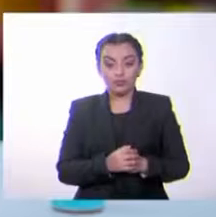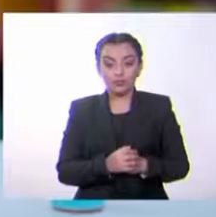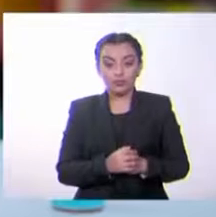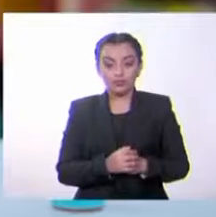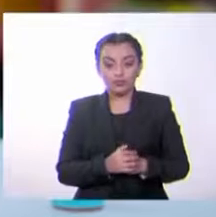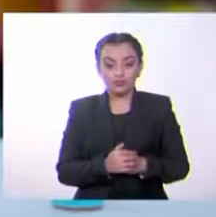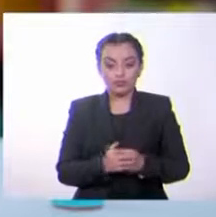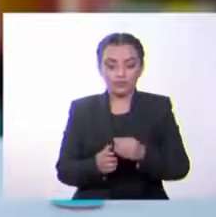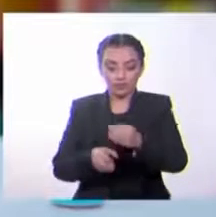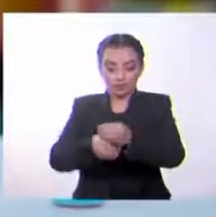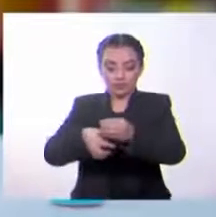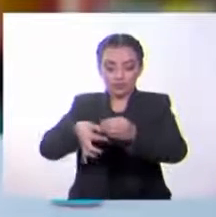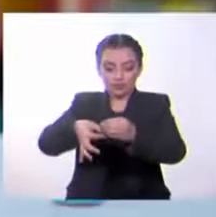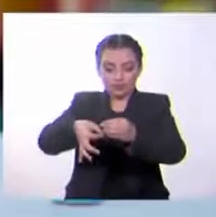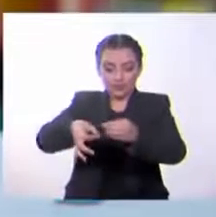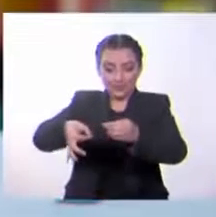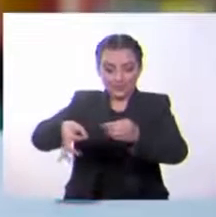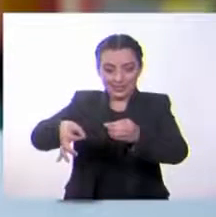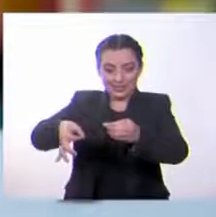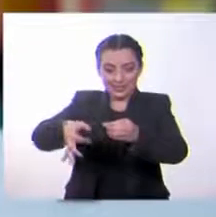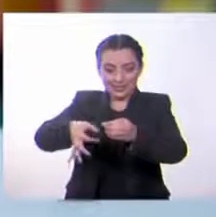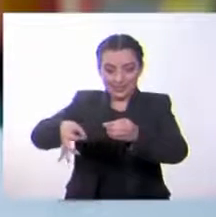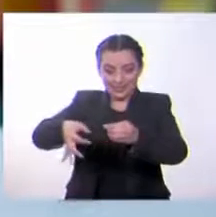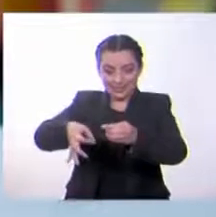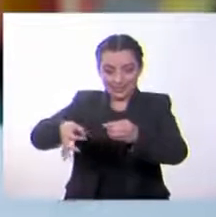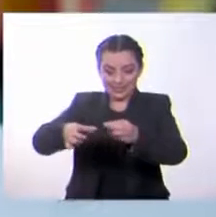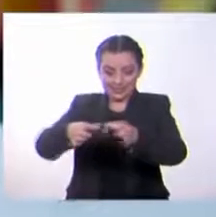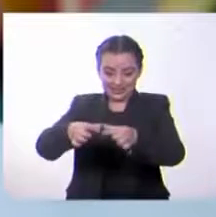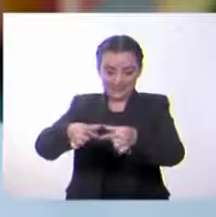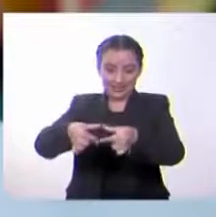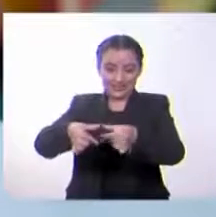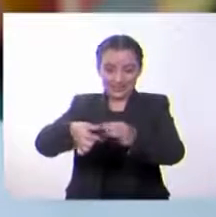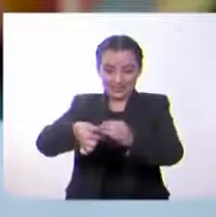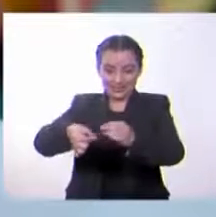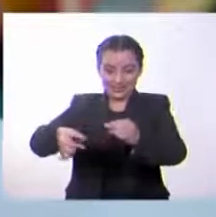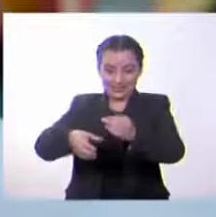a retirar lentamente